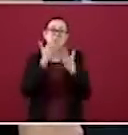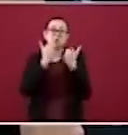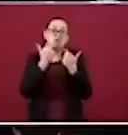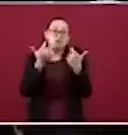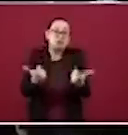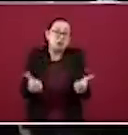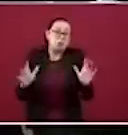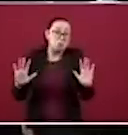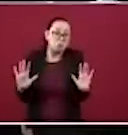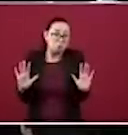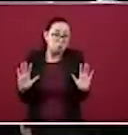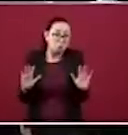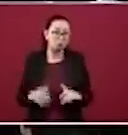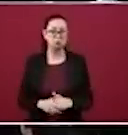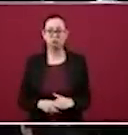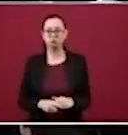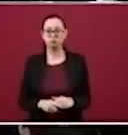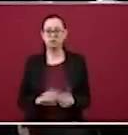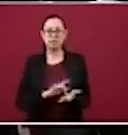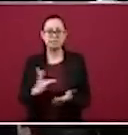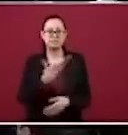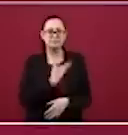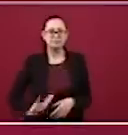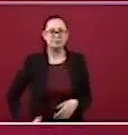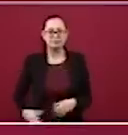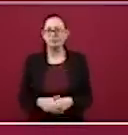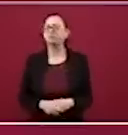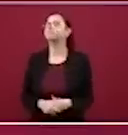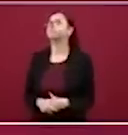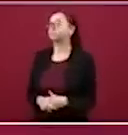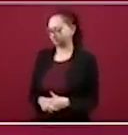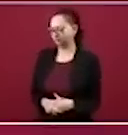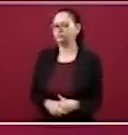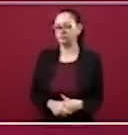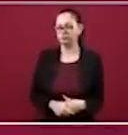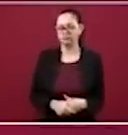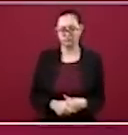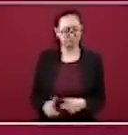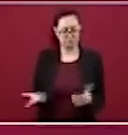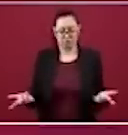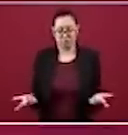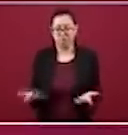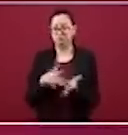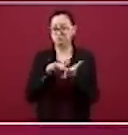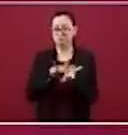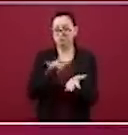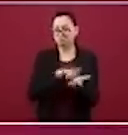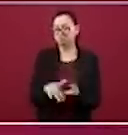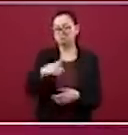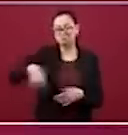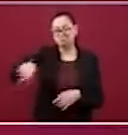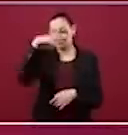presidente. Sí, ya lo dije, vamos a seguir apoyando a nuestros